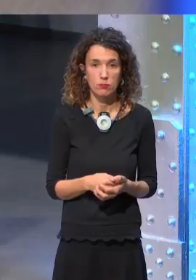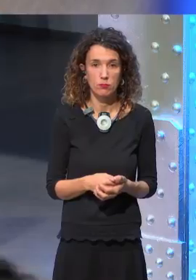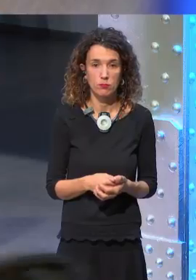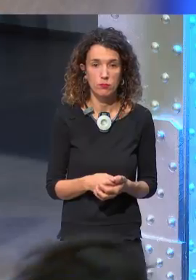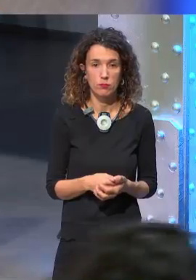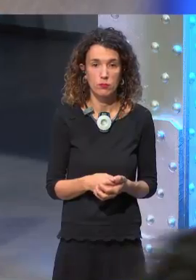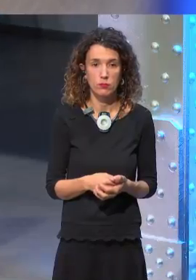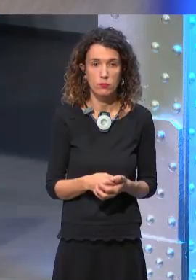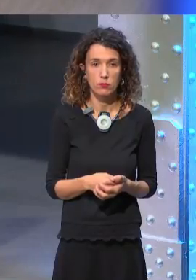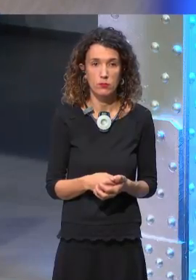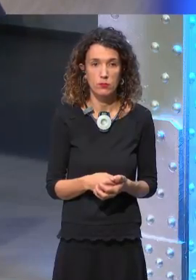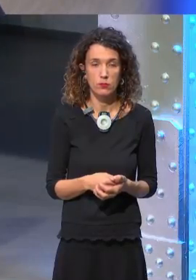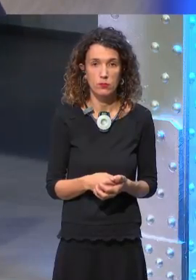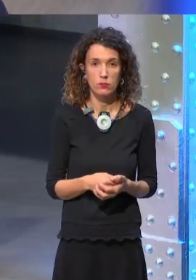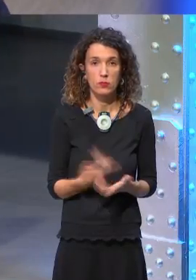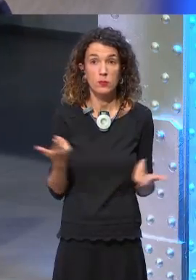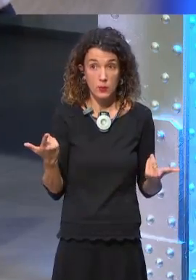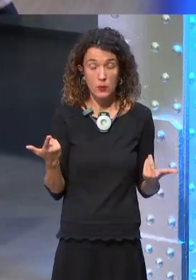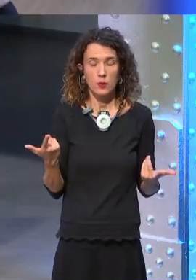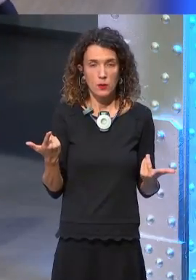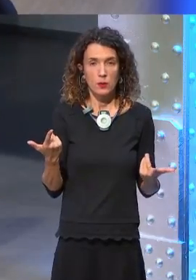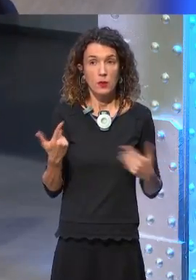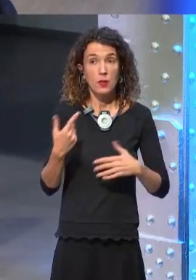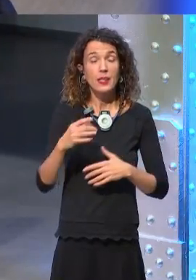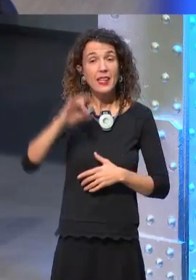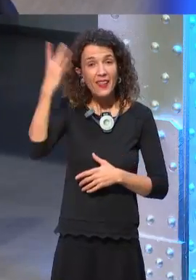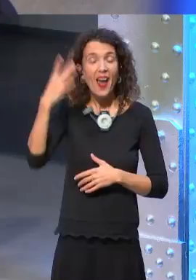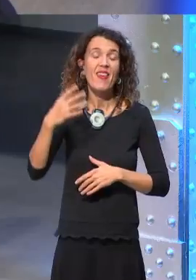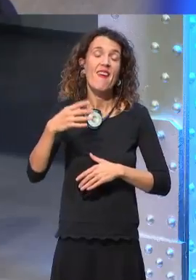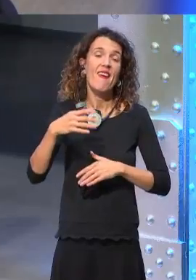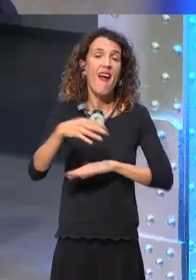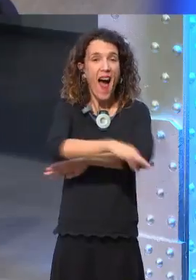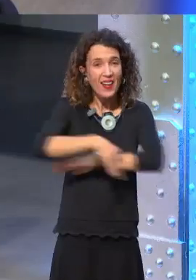Y bueno, creo que la idea de arquitectos constructores es muy romántica,